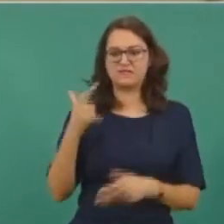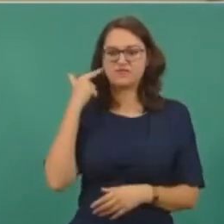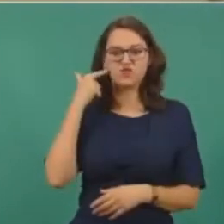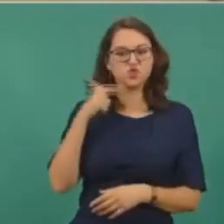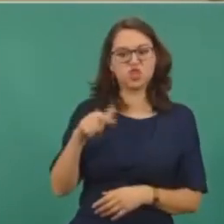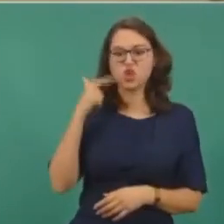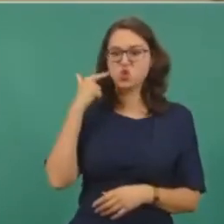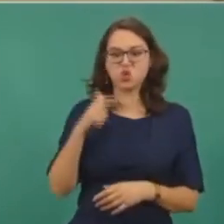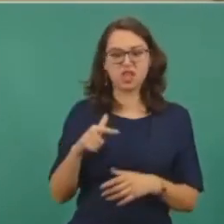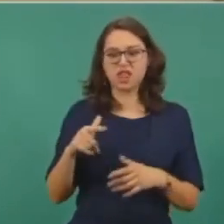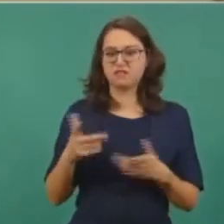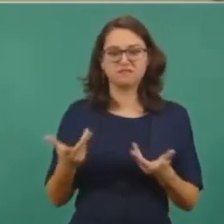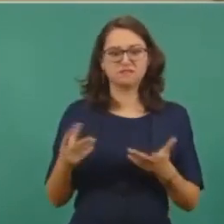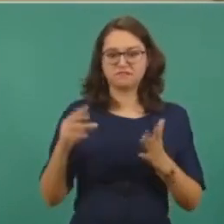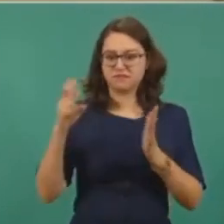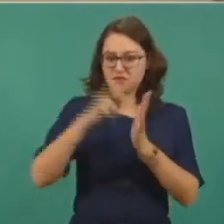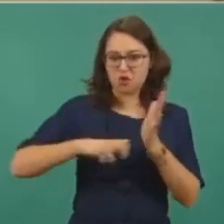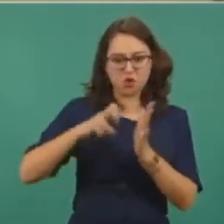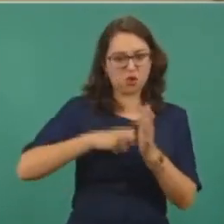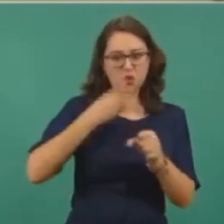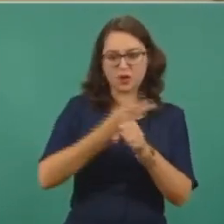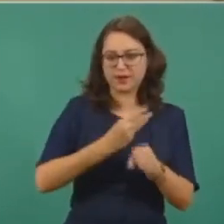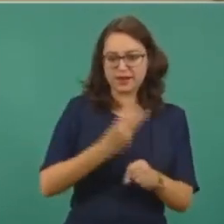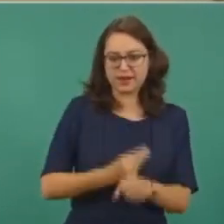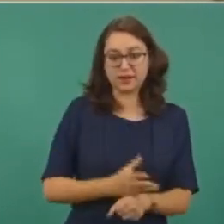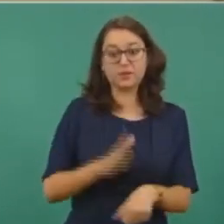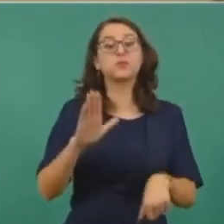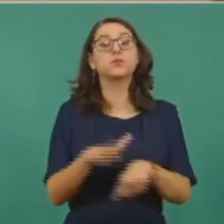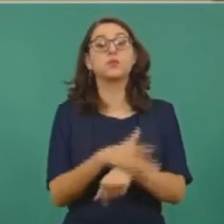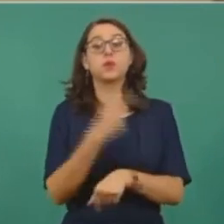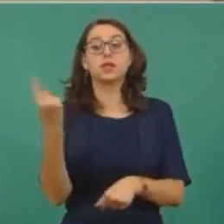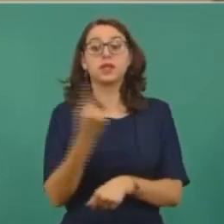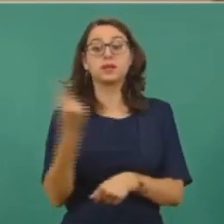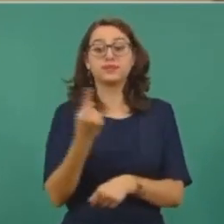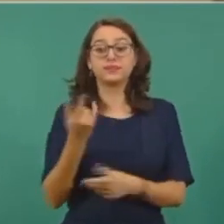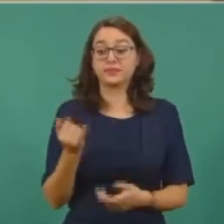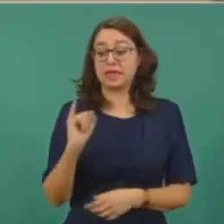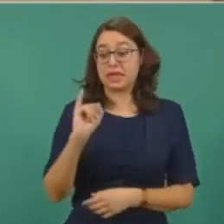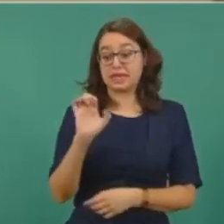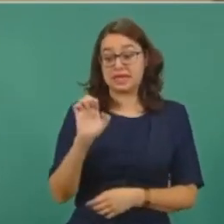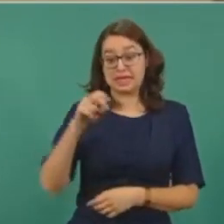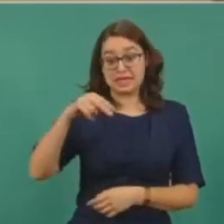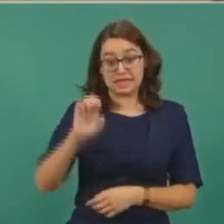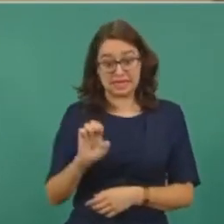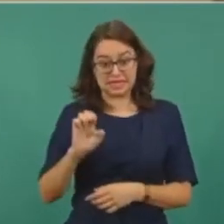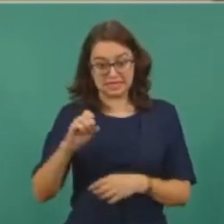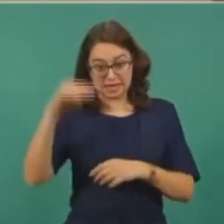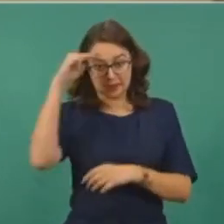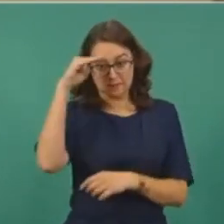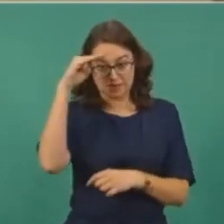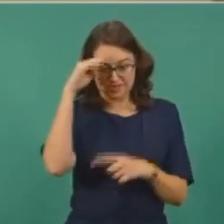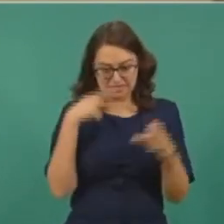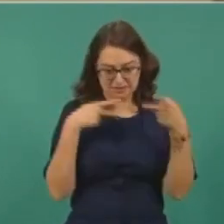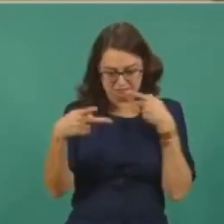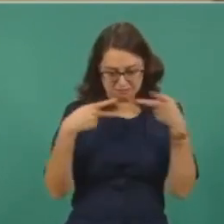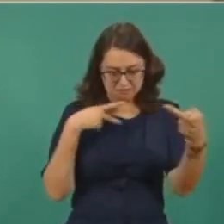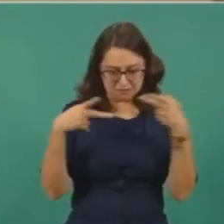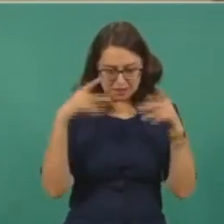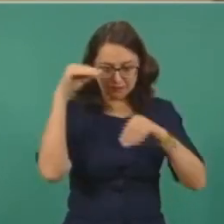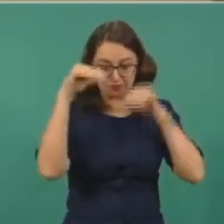de la revocación de mandato. ¿Por qué? Porque el INE solo tiene planeado que esta revocación se lleve a